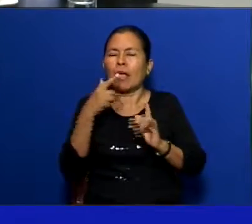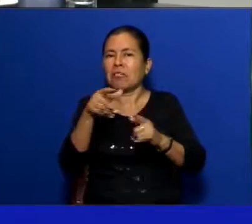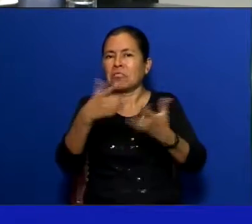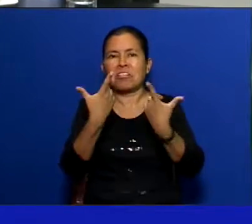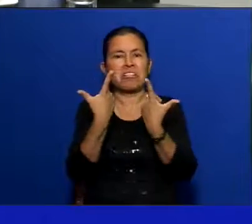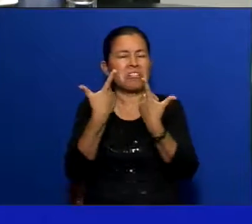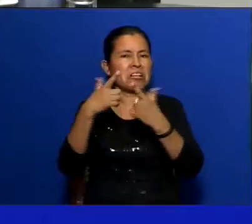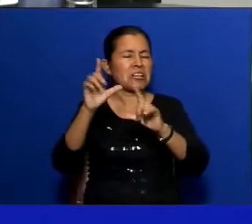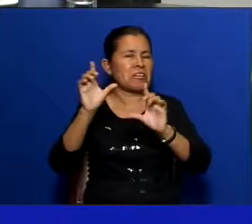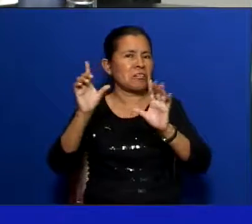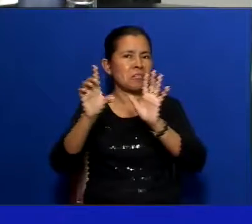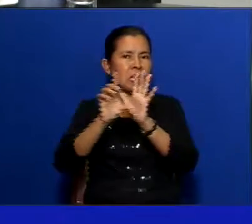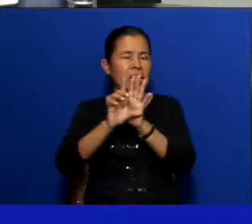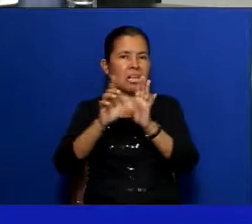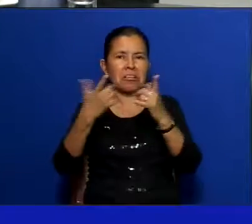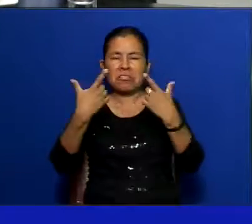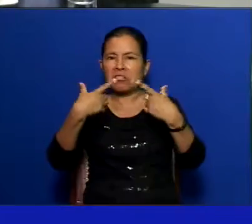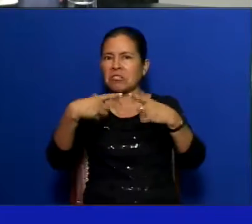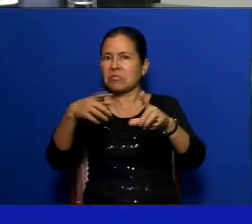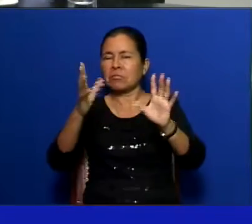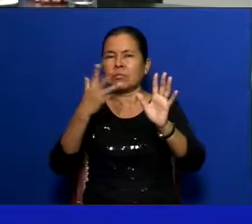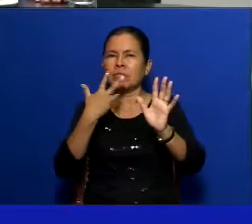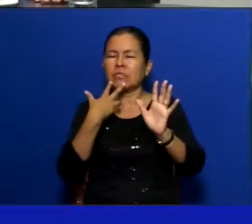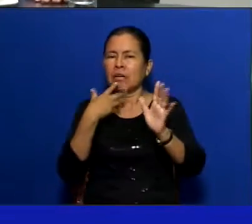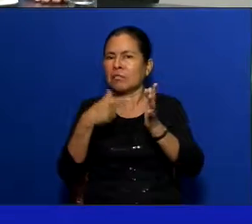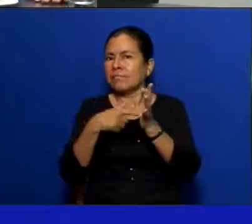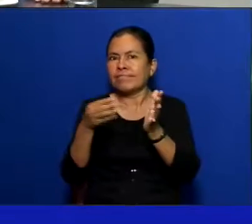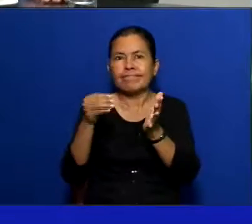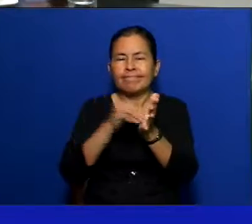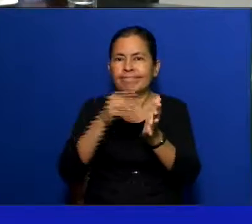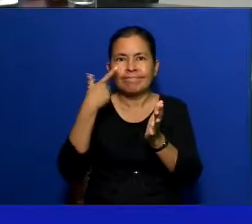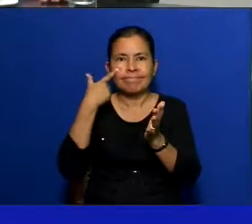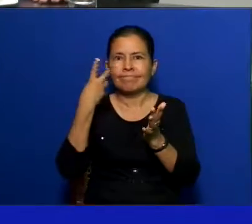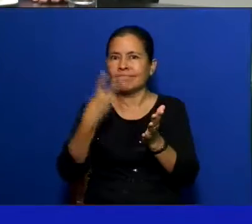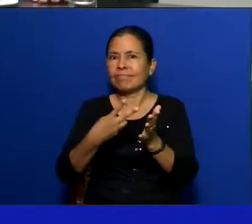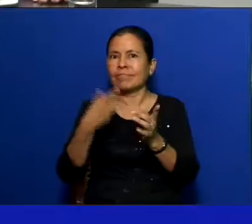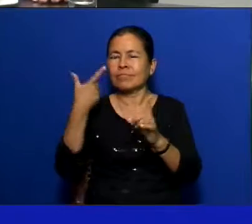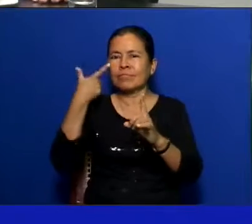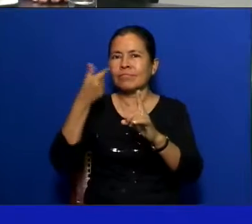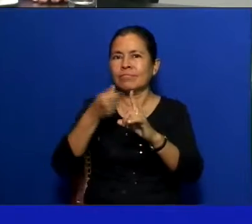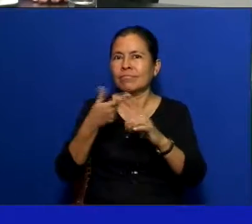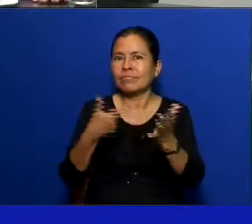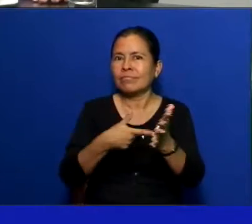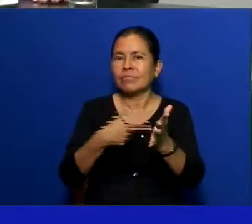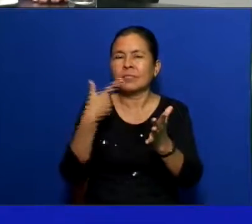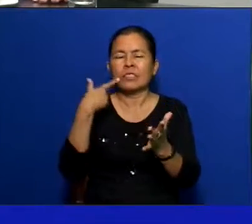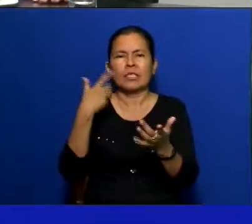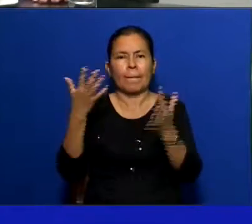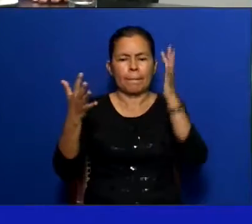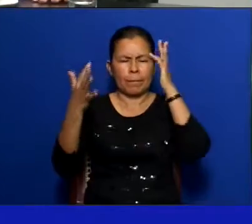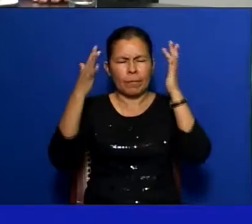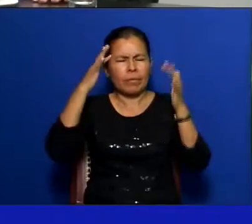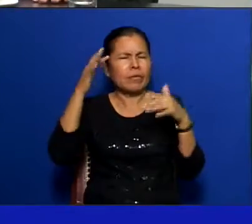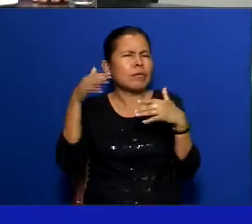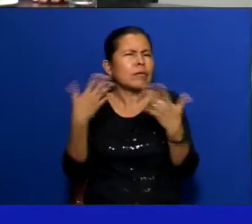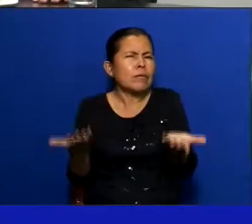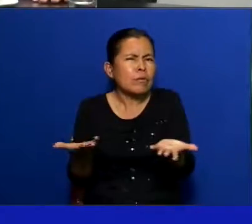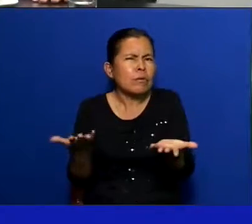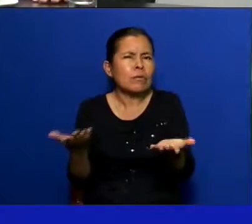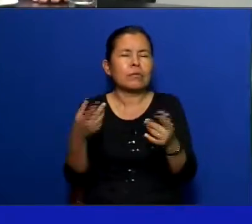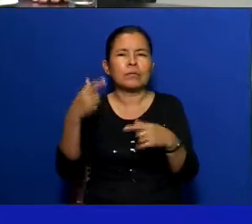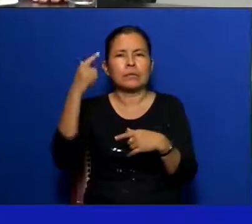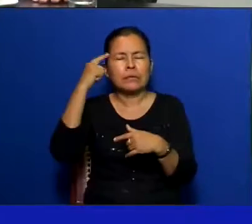libre de toda responsabilidad judicial. Y surgió entonces la preocupación, la inquietud,